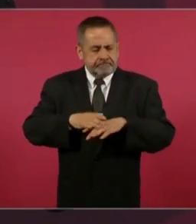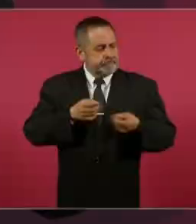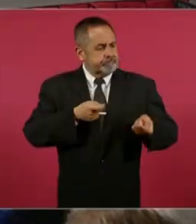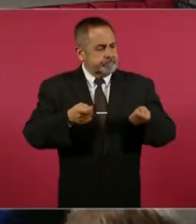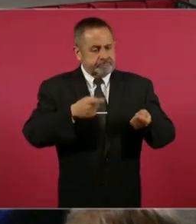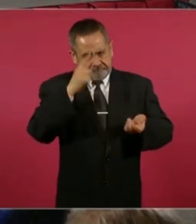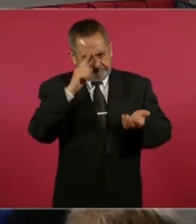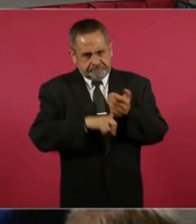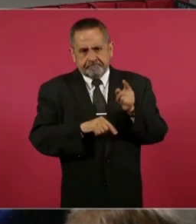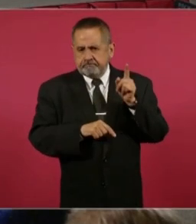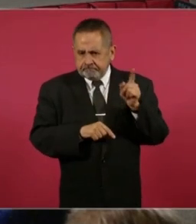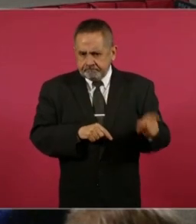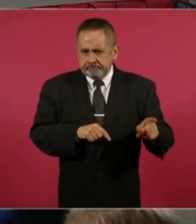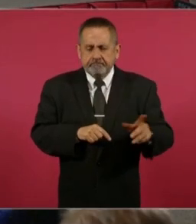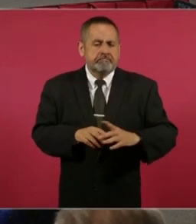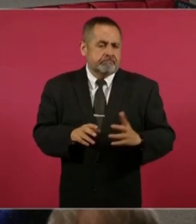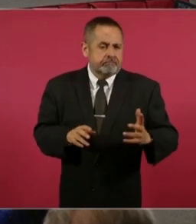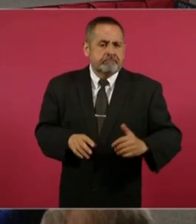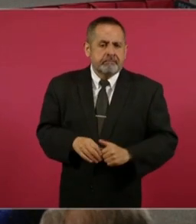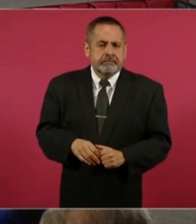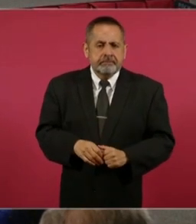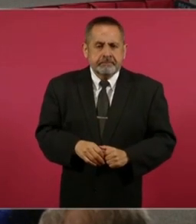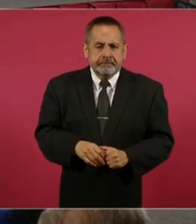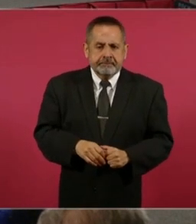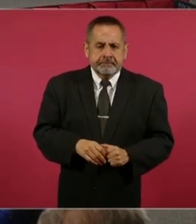administración de lo